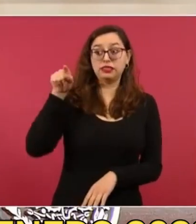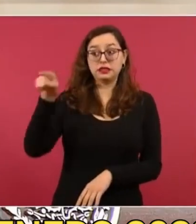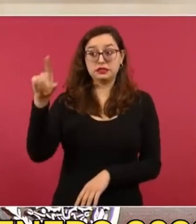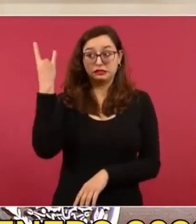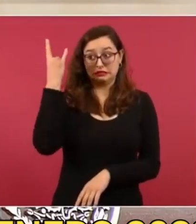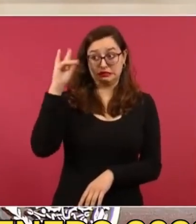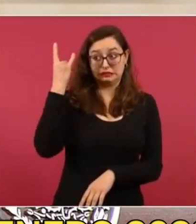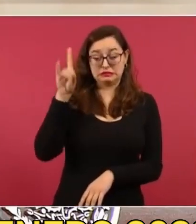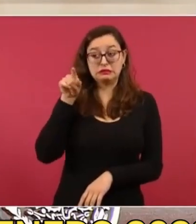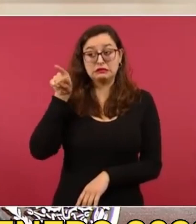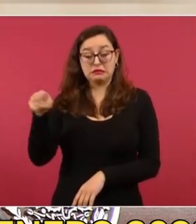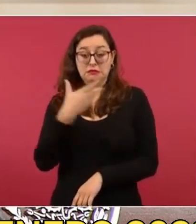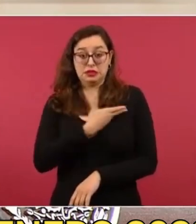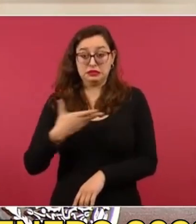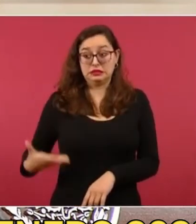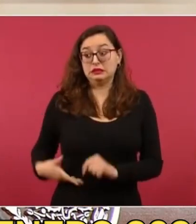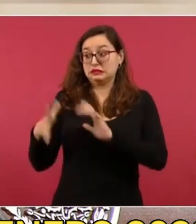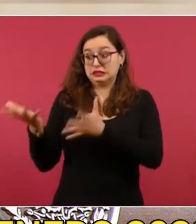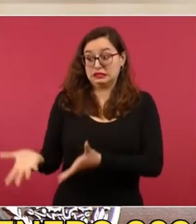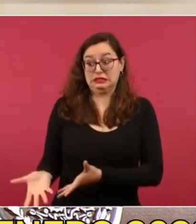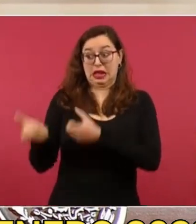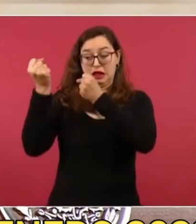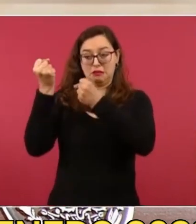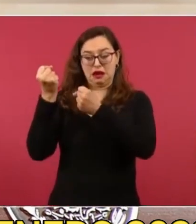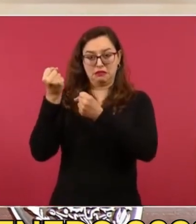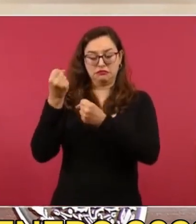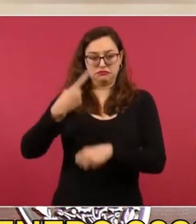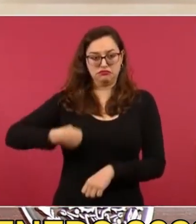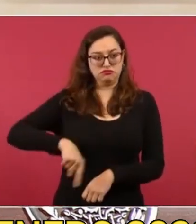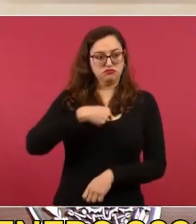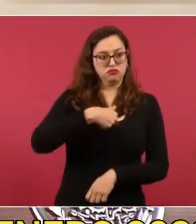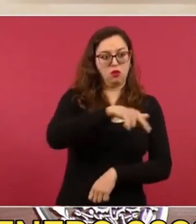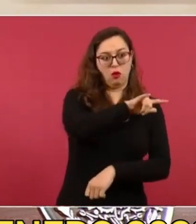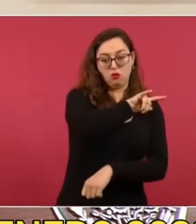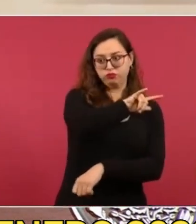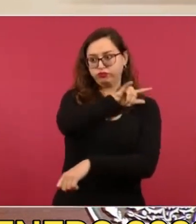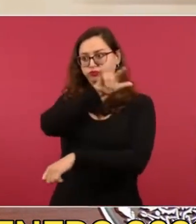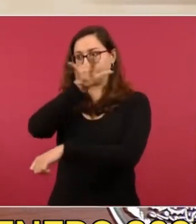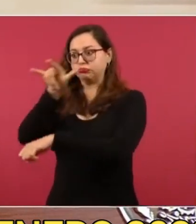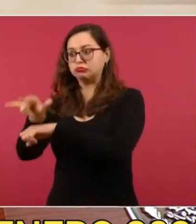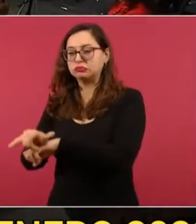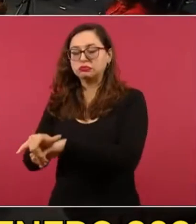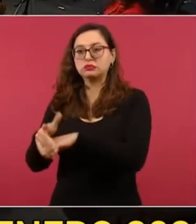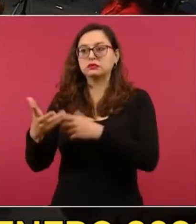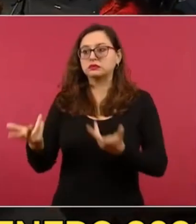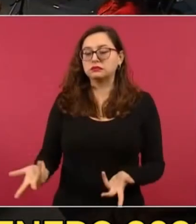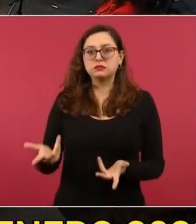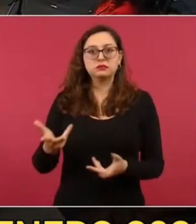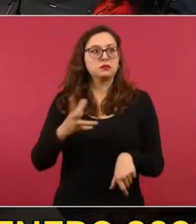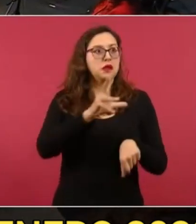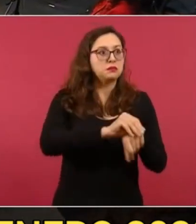la Fuerza Aérea cuando tenían bloqueado todo el espacio aéreo en Perú